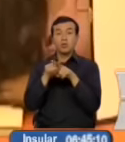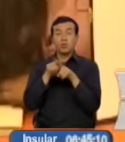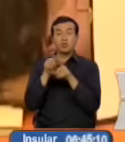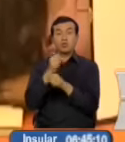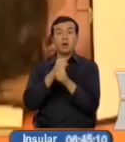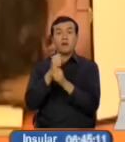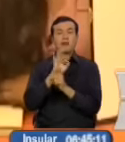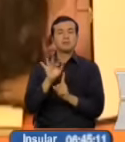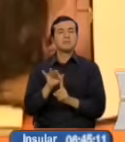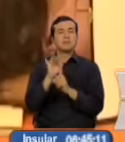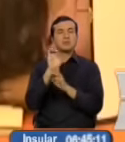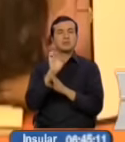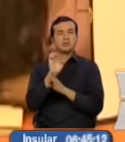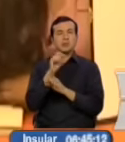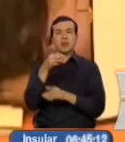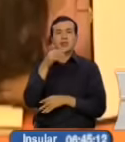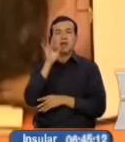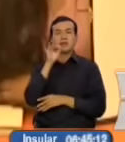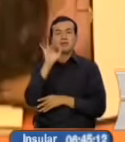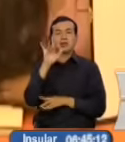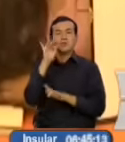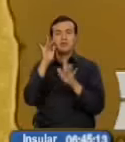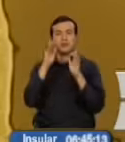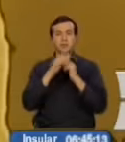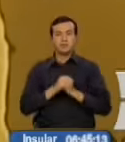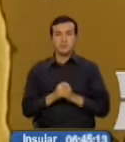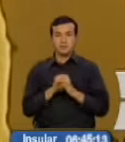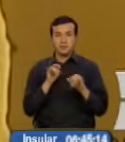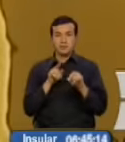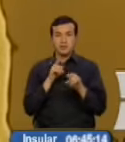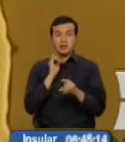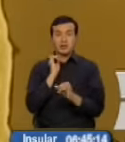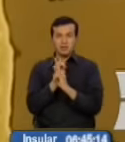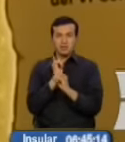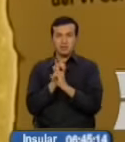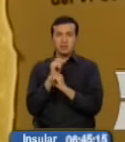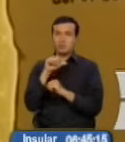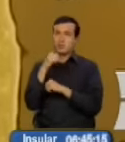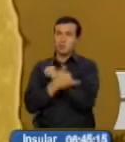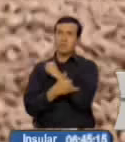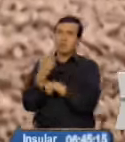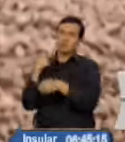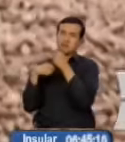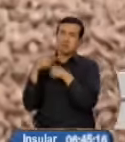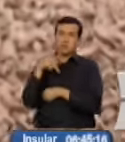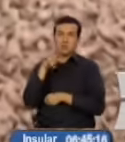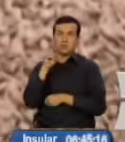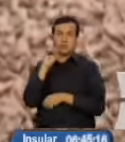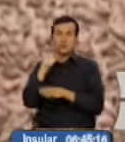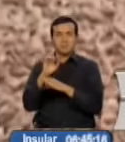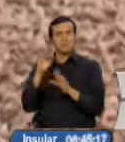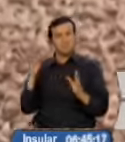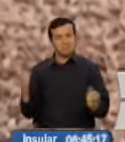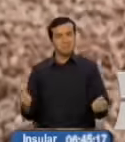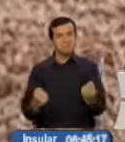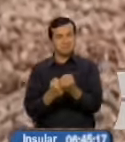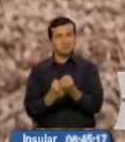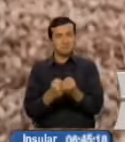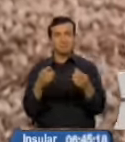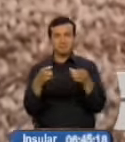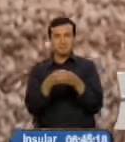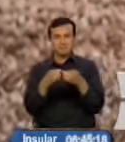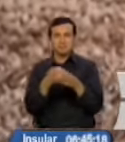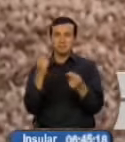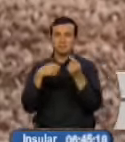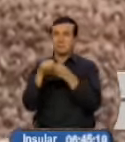especiales del Ecuador, Taza Dorada. El Instituto de Promoción de Exportaciones e Inversiones, ProEcuador, apoya la iniciativa de la Asociación Nacional